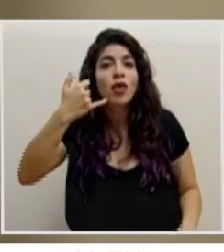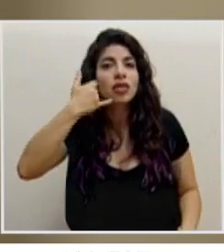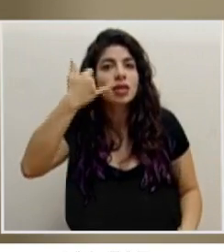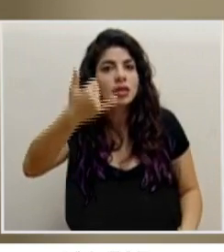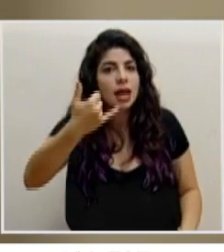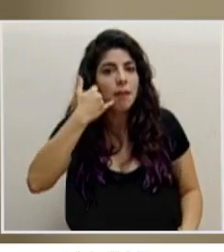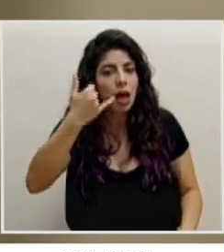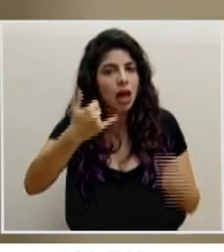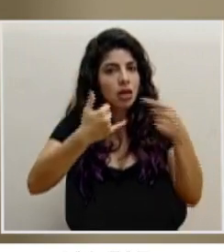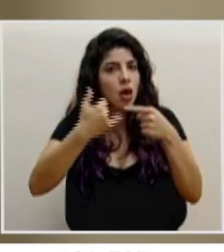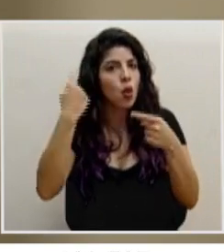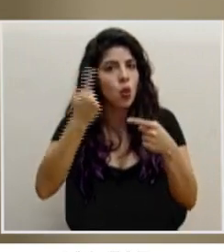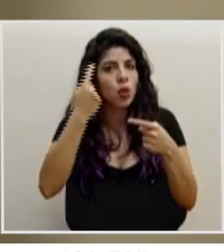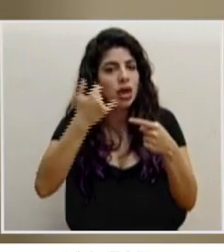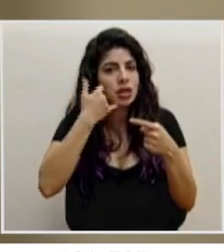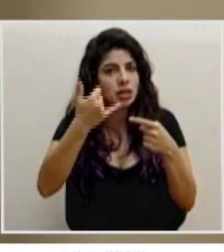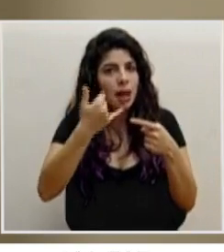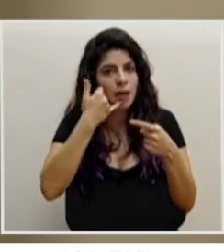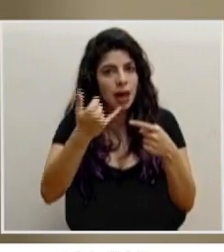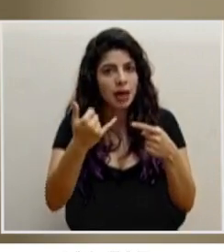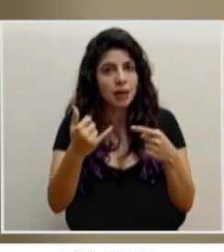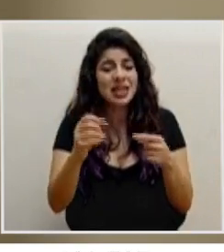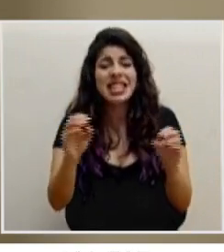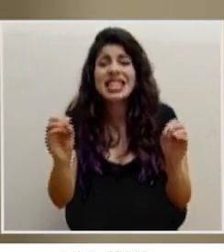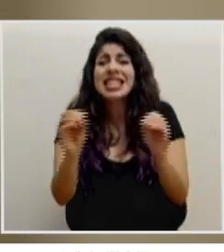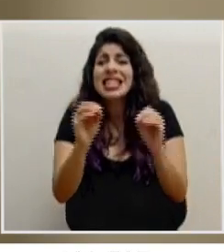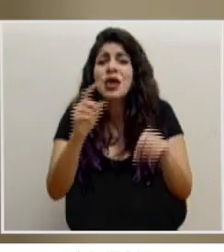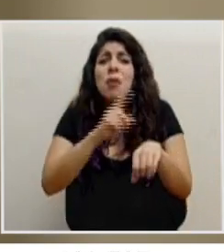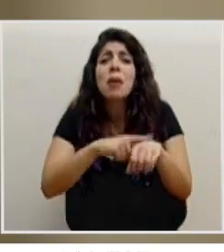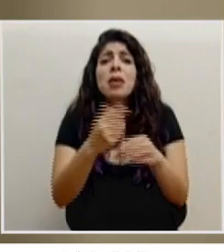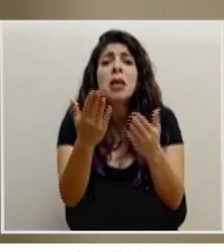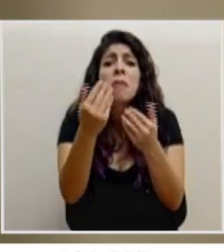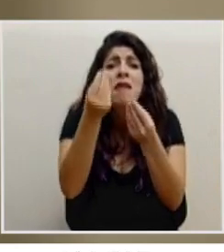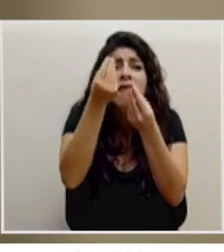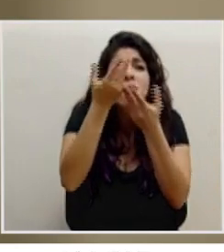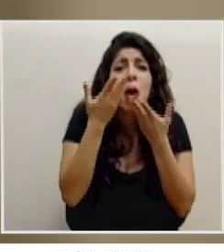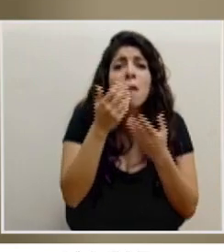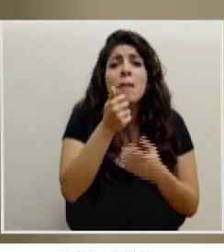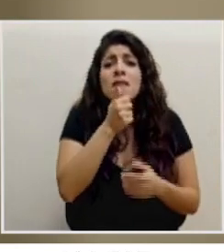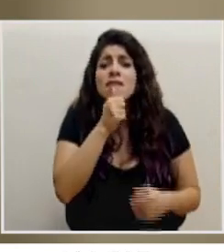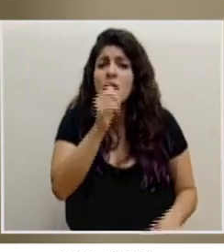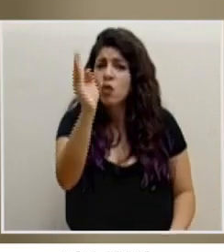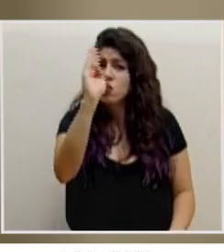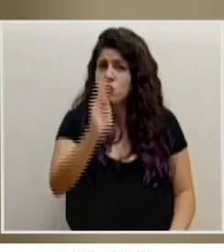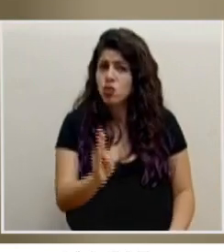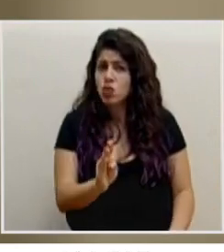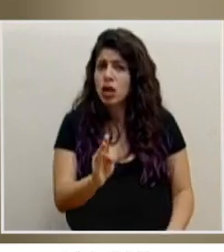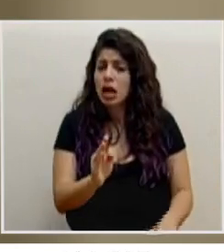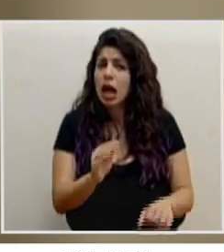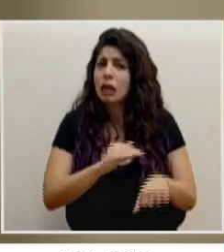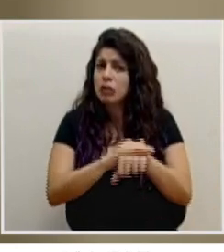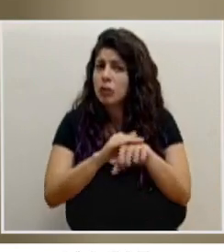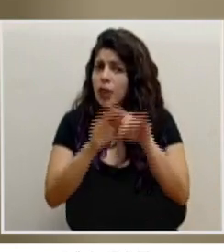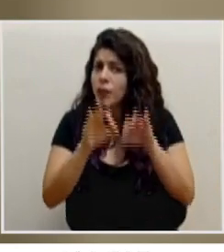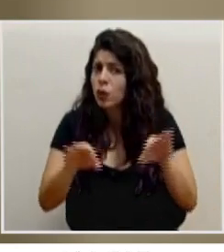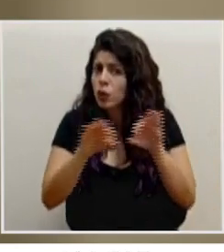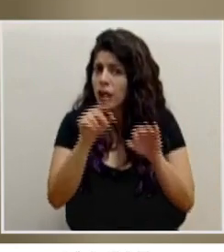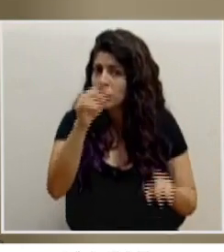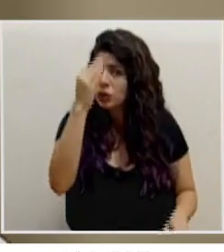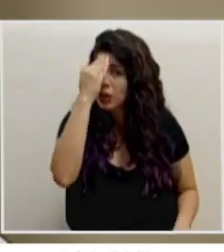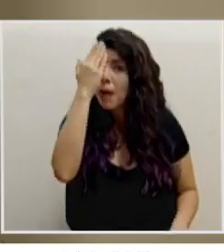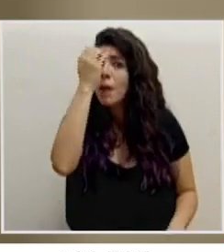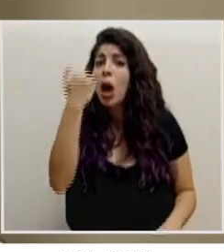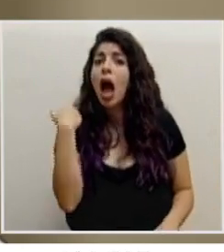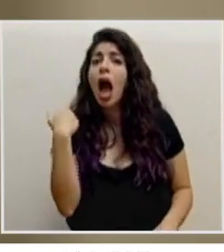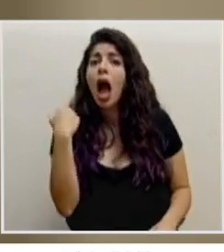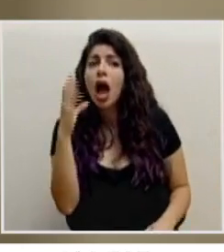por llamada. En ningún momento vamos a pedir datos sensibles o privados. Esto también es muy importante, porque se